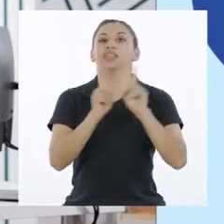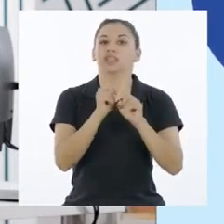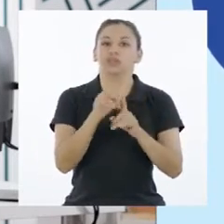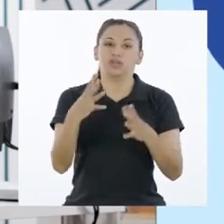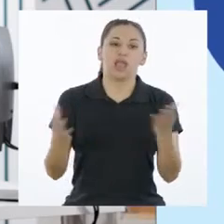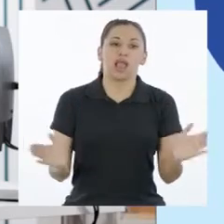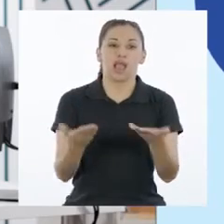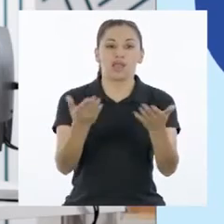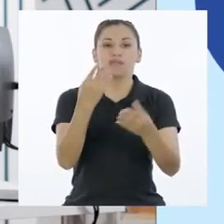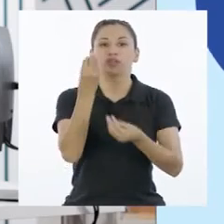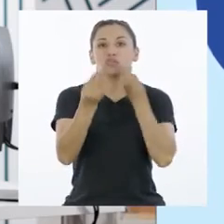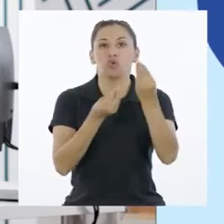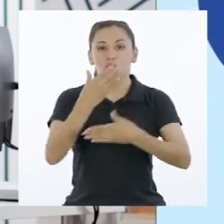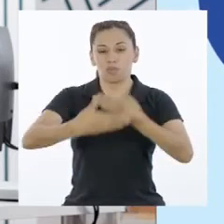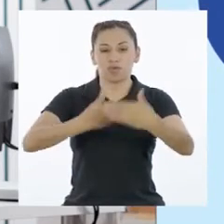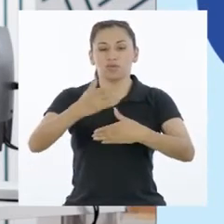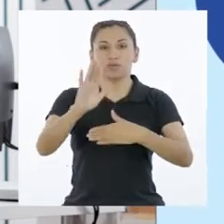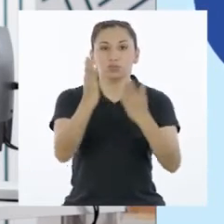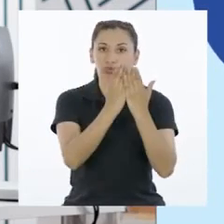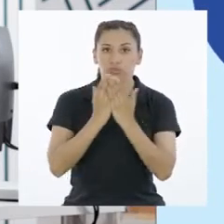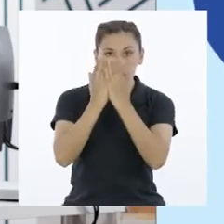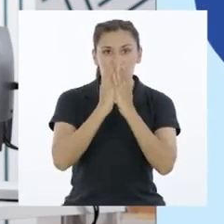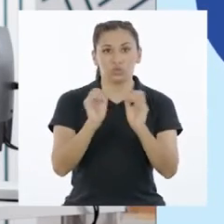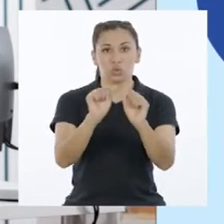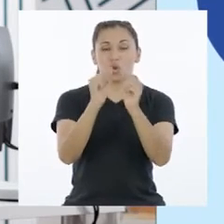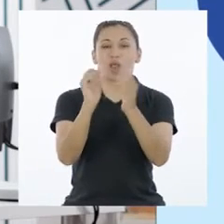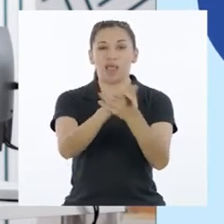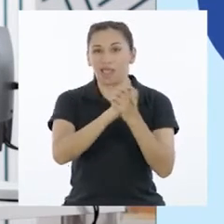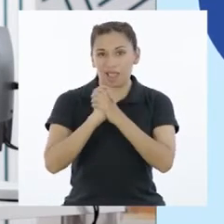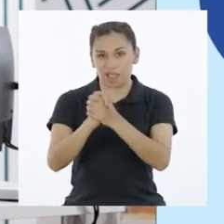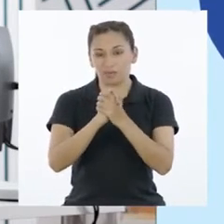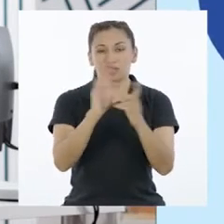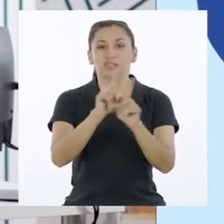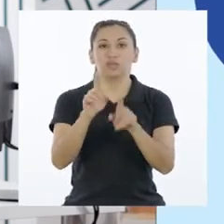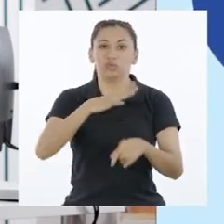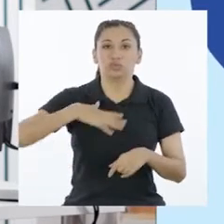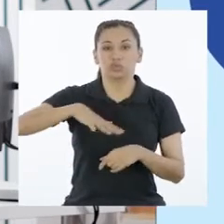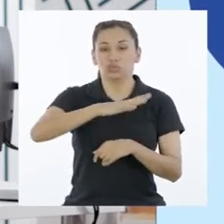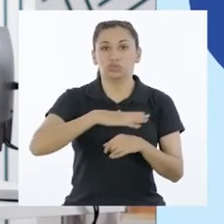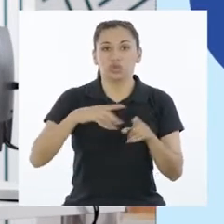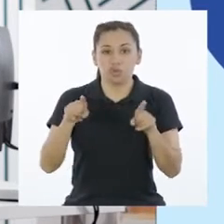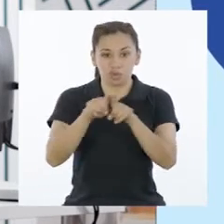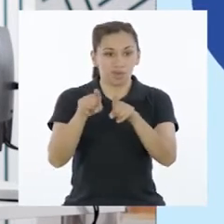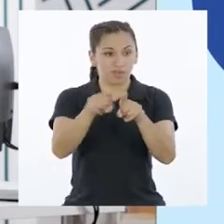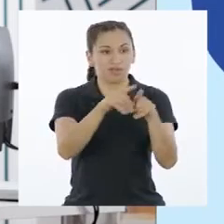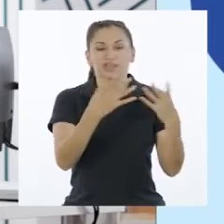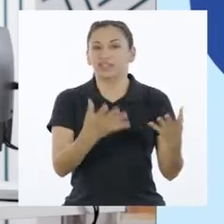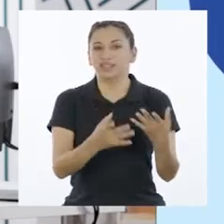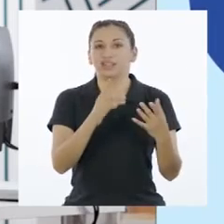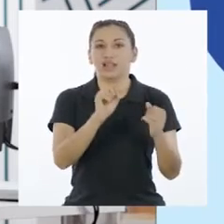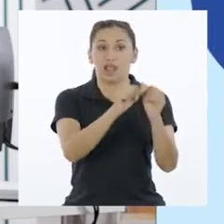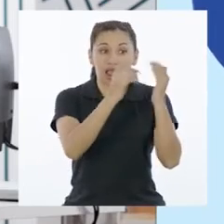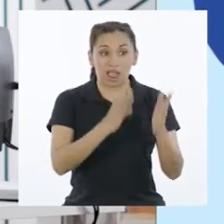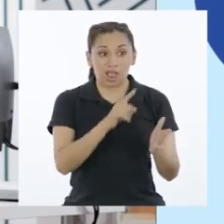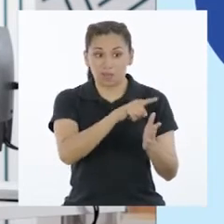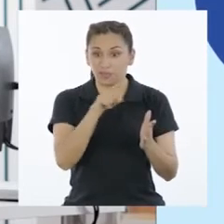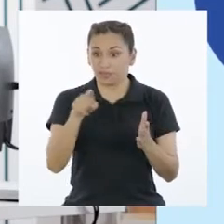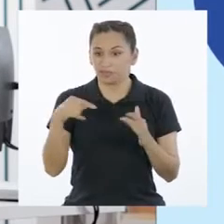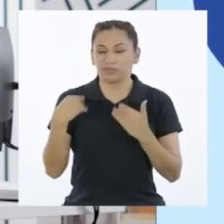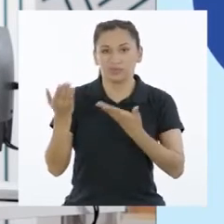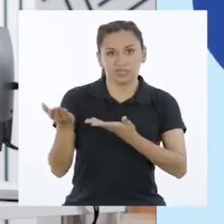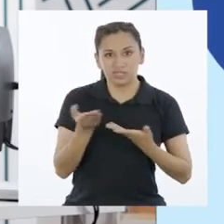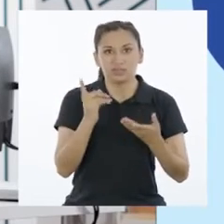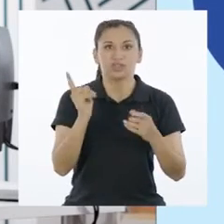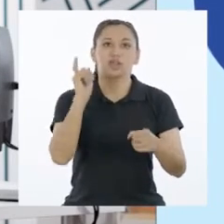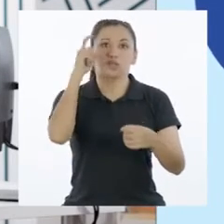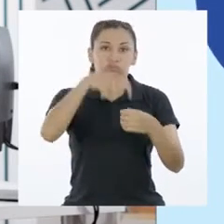participación de todos sus compañeros y compañeras. También está la estrategia de participación Somos Pares, el cual invita a los estudiantes a